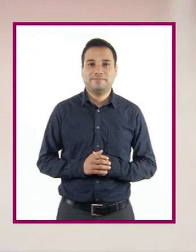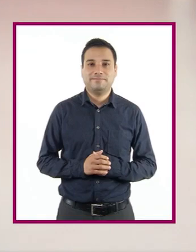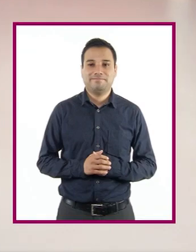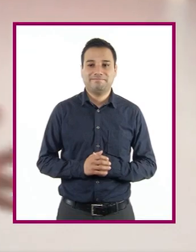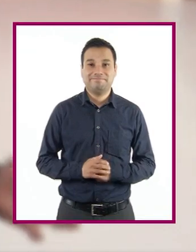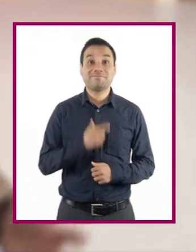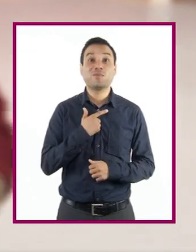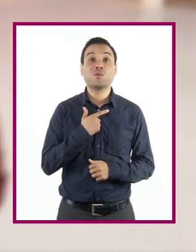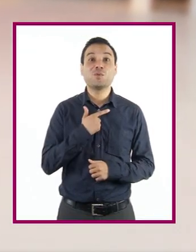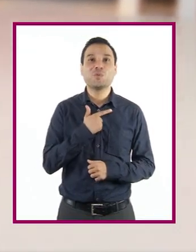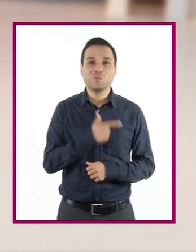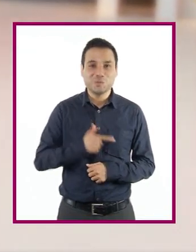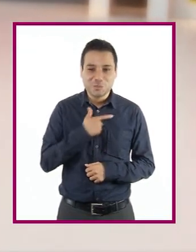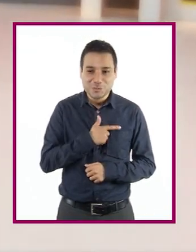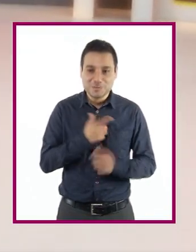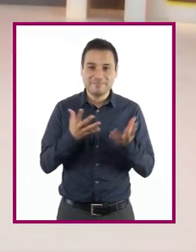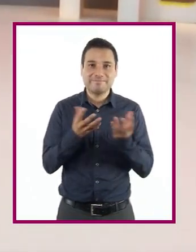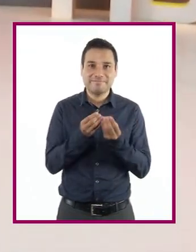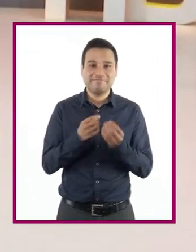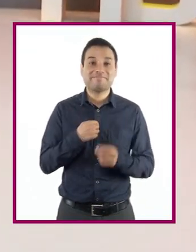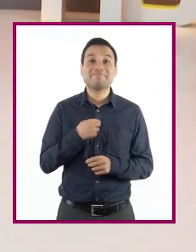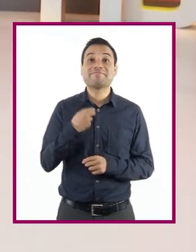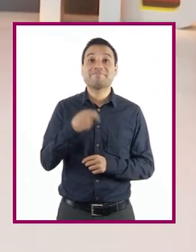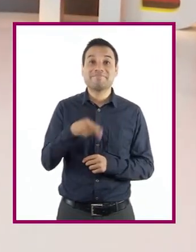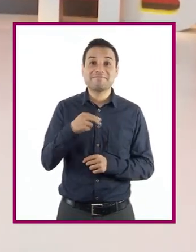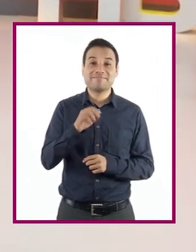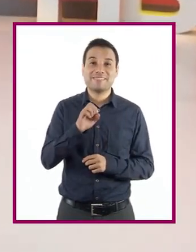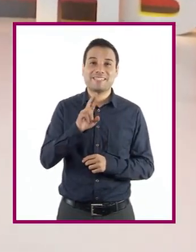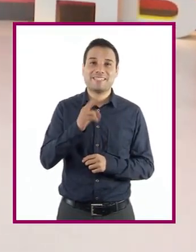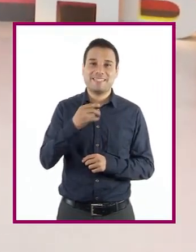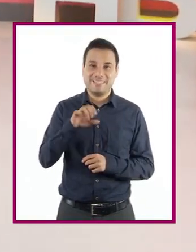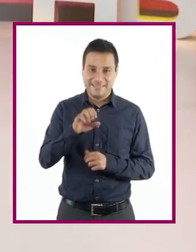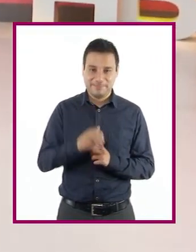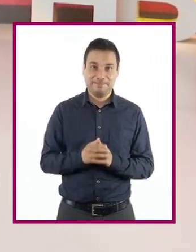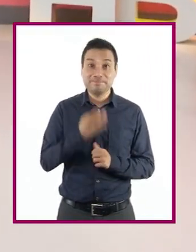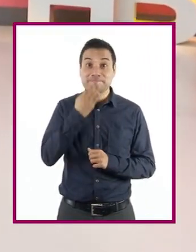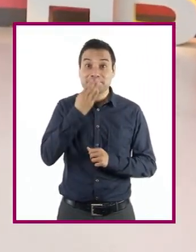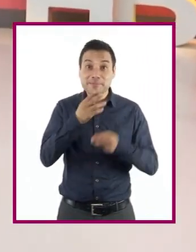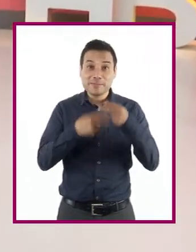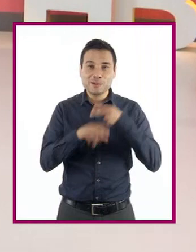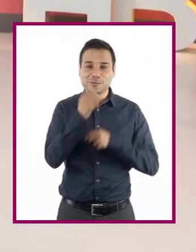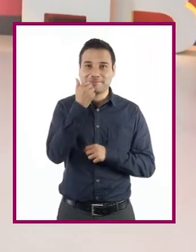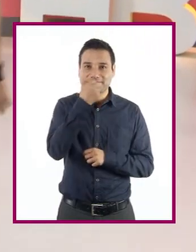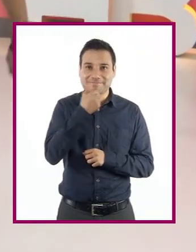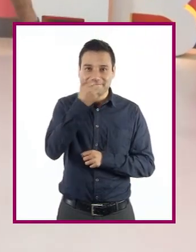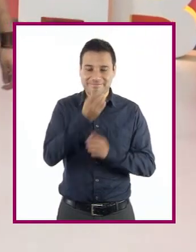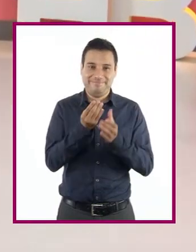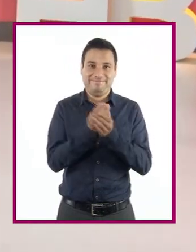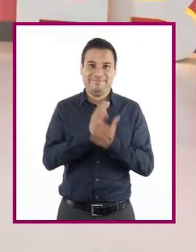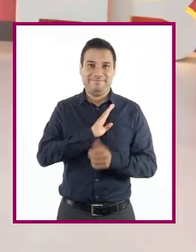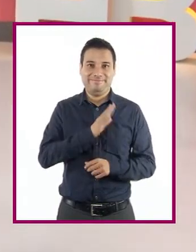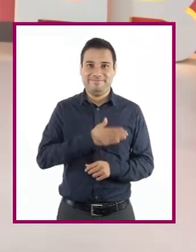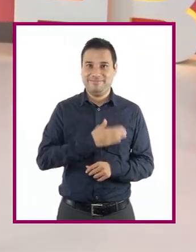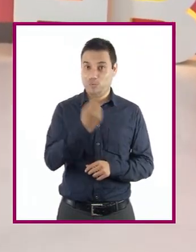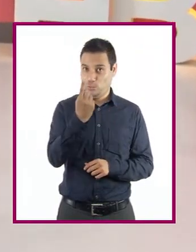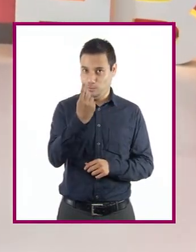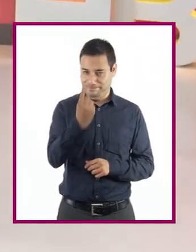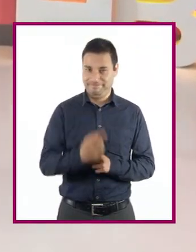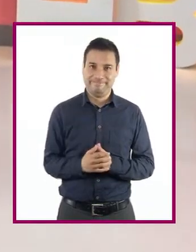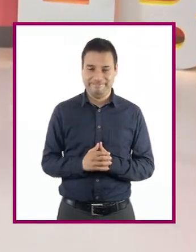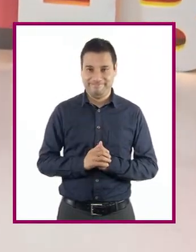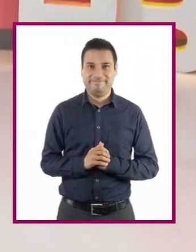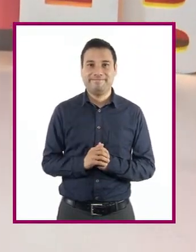gusto estar nuevamente con ustedes. Mi nombre es Enrique Rodal y les doy la bienvenida a las alumnas y alumnos de lengua materna de primer grado de